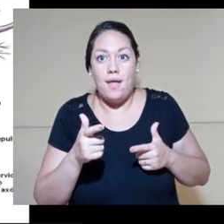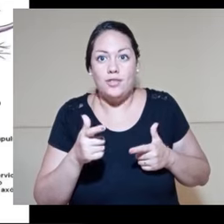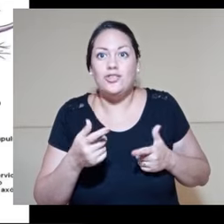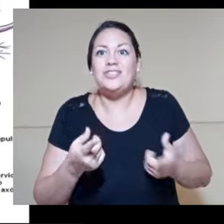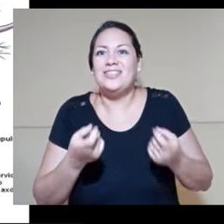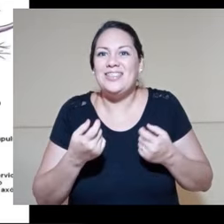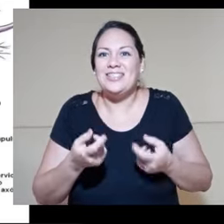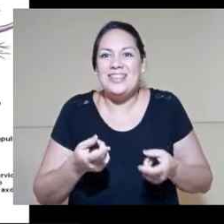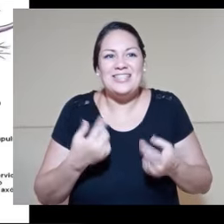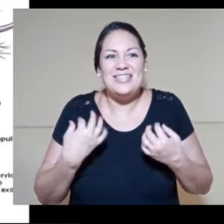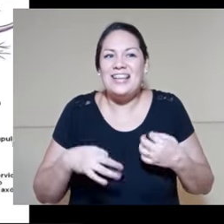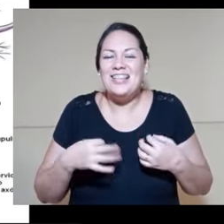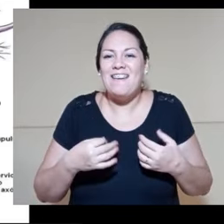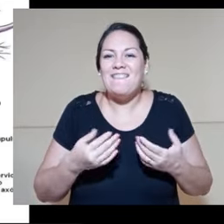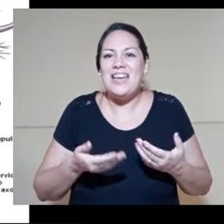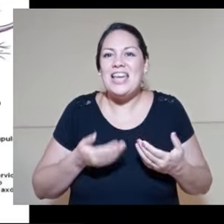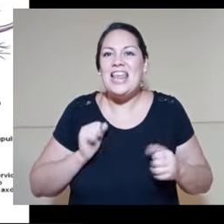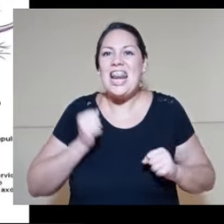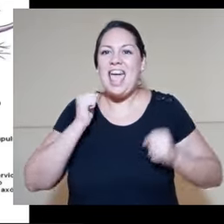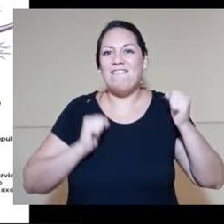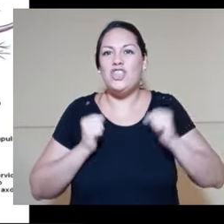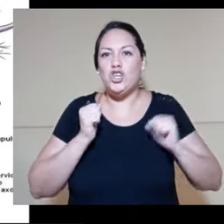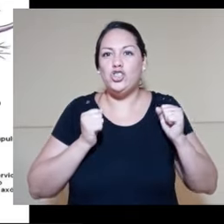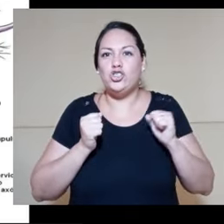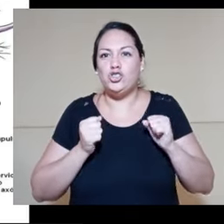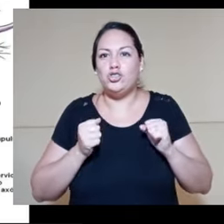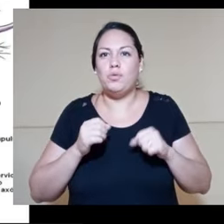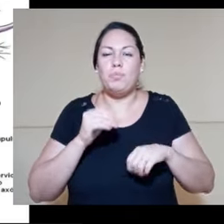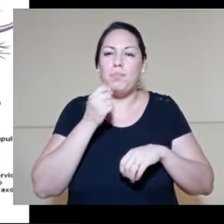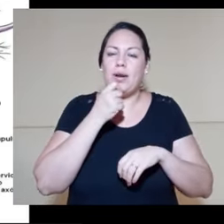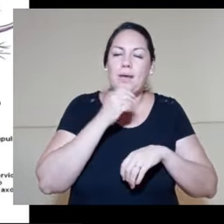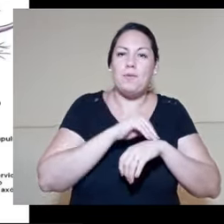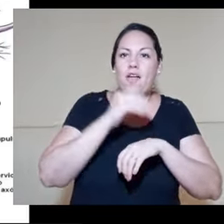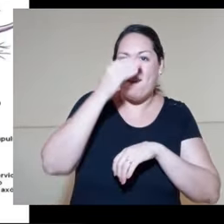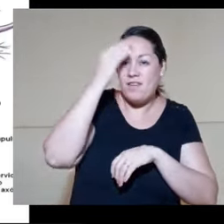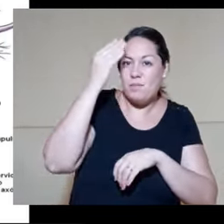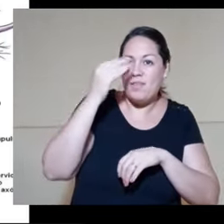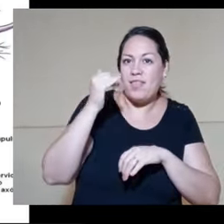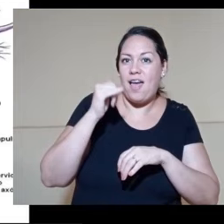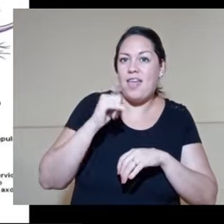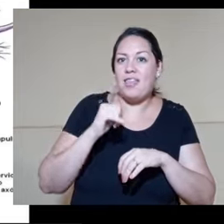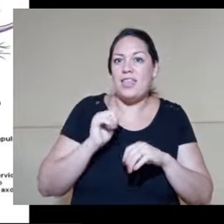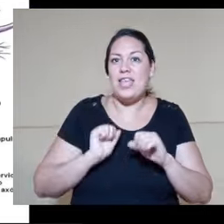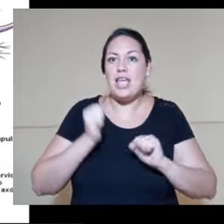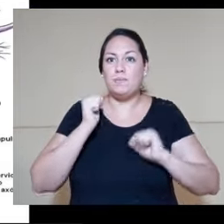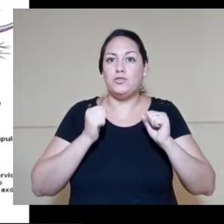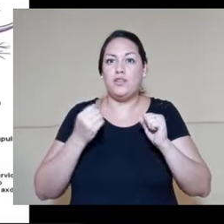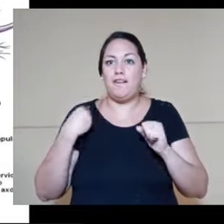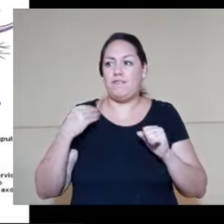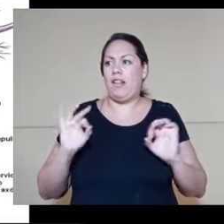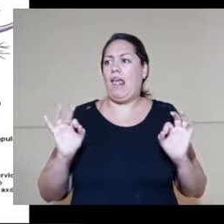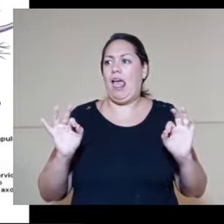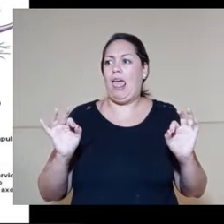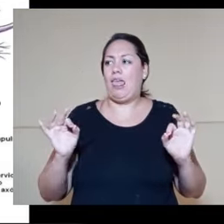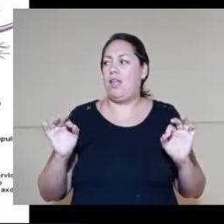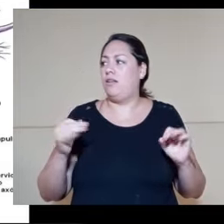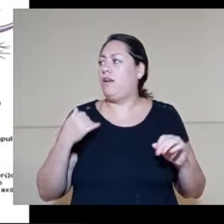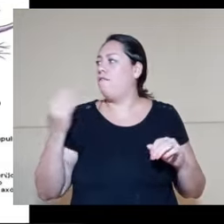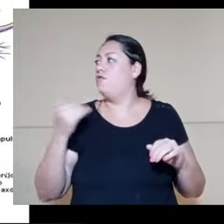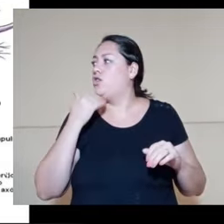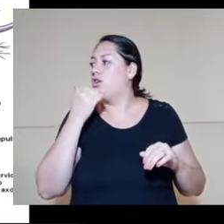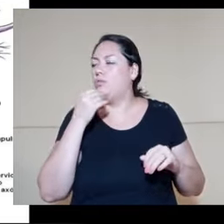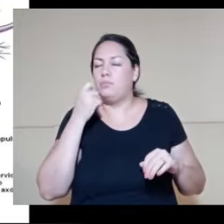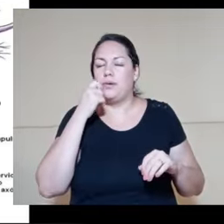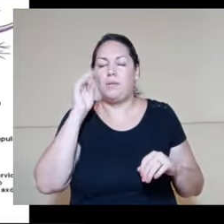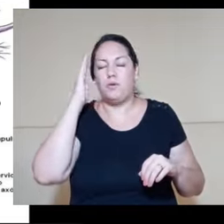impulso nervioso. Y si no hay impulso nervioso, no hay conducción. ¿Y qué va a conducir? Hay enfermedades donde no se genera impulso nervioso y la